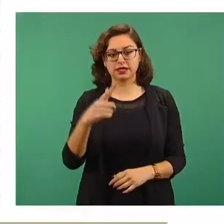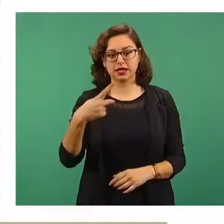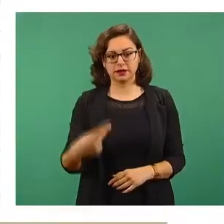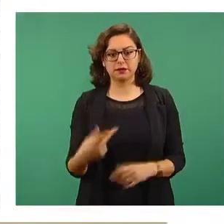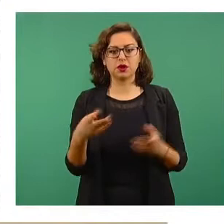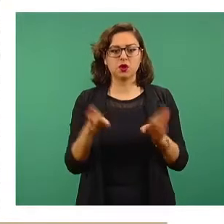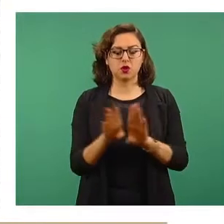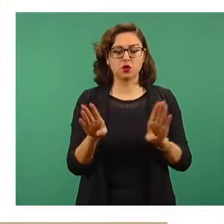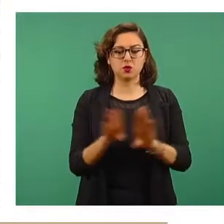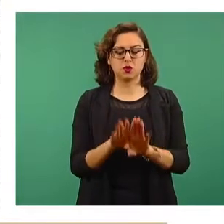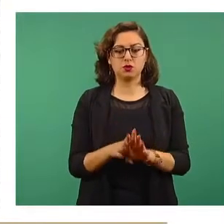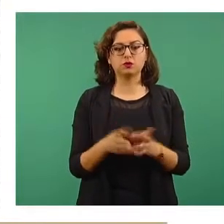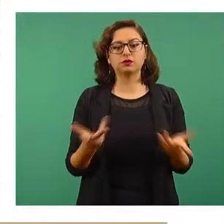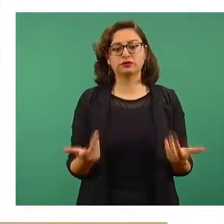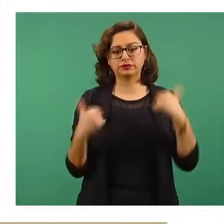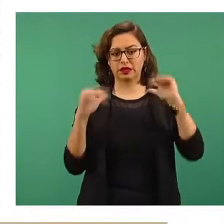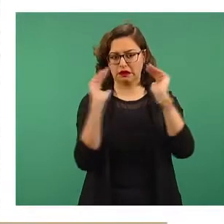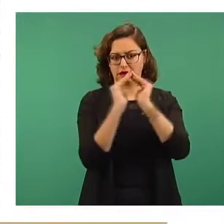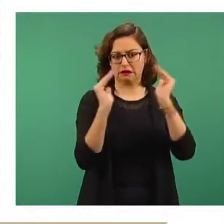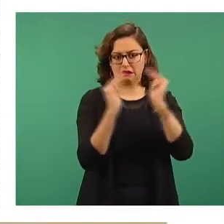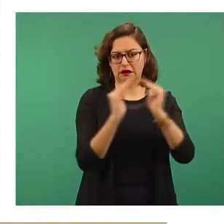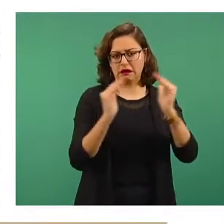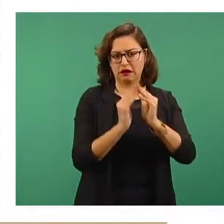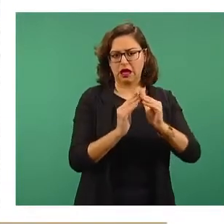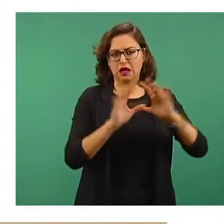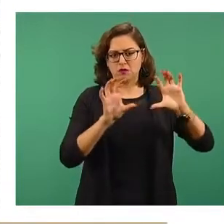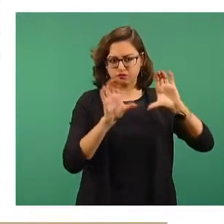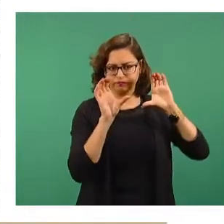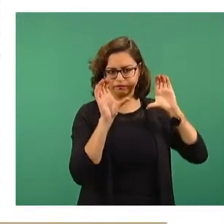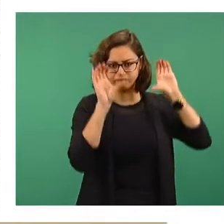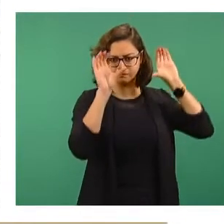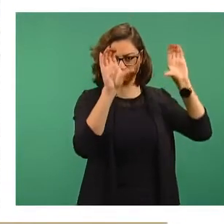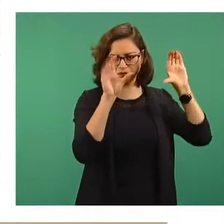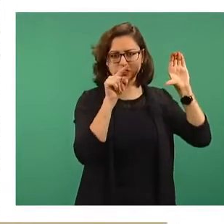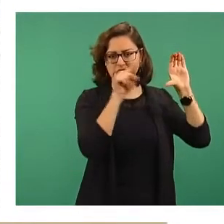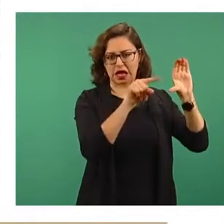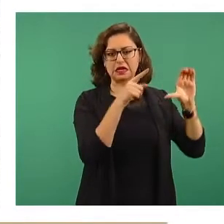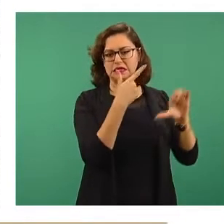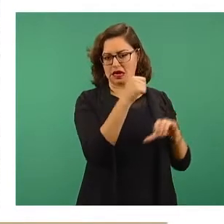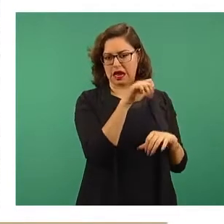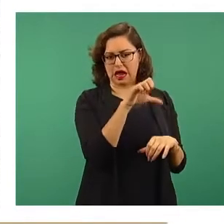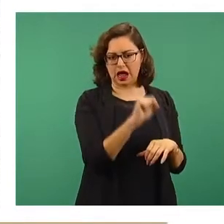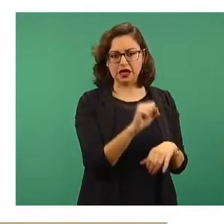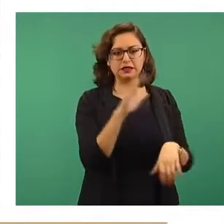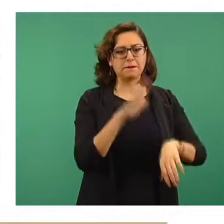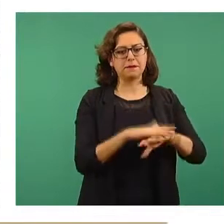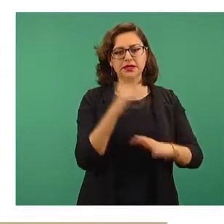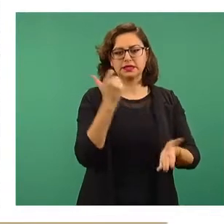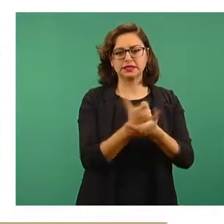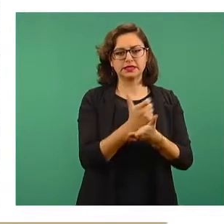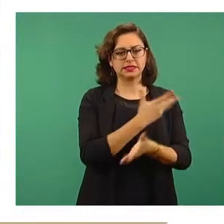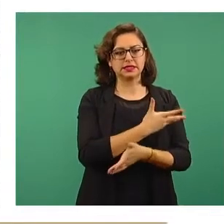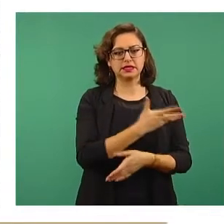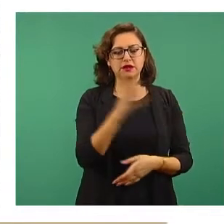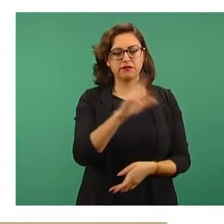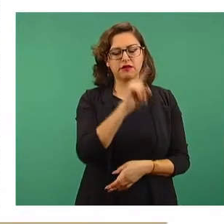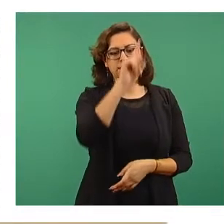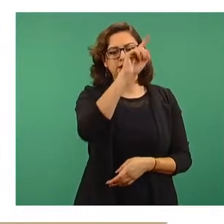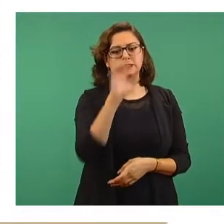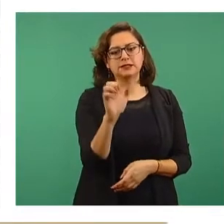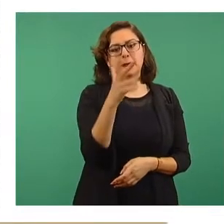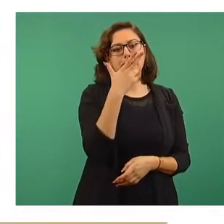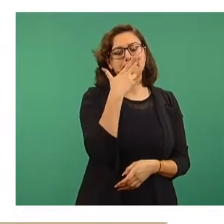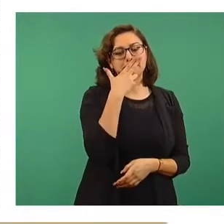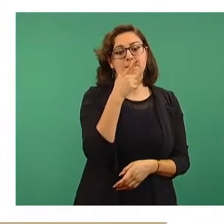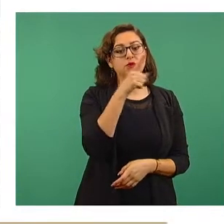LP estacionario, el margen más alto lo encontramos en la marca Supergas, en Nuevo Casas Grande, Chihuahua, con